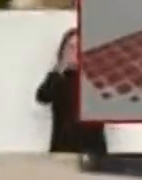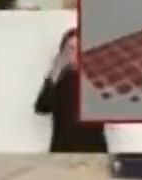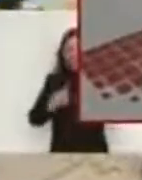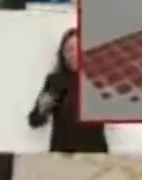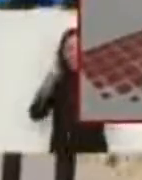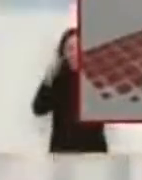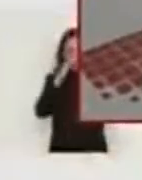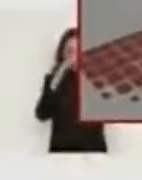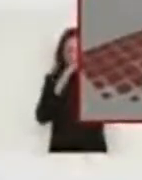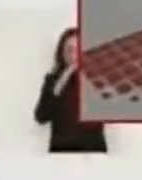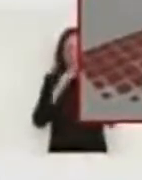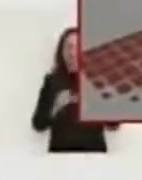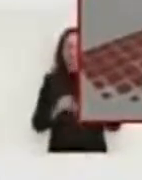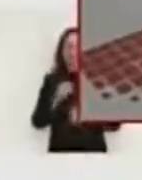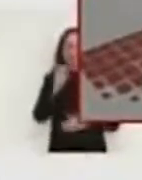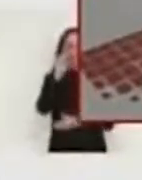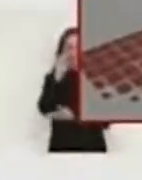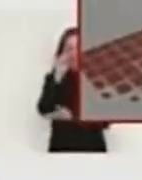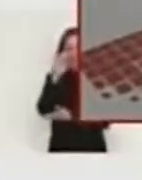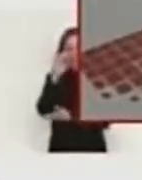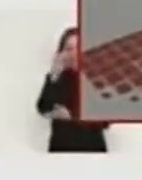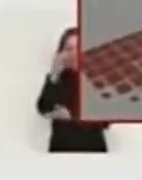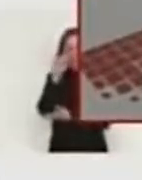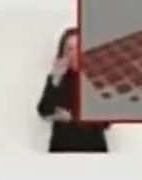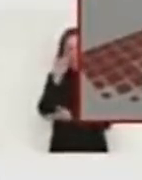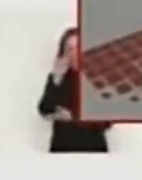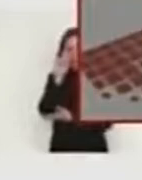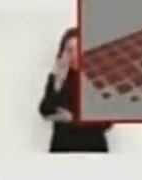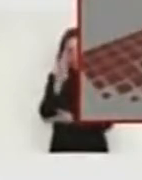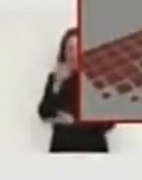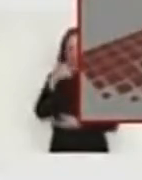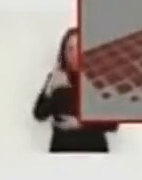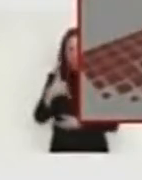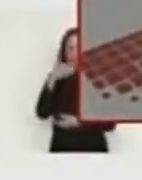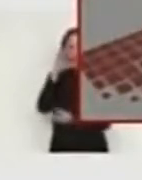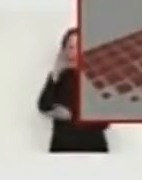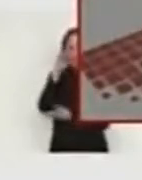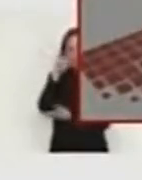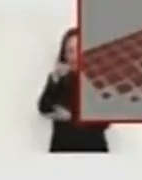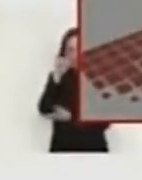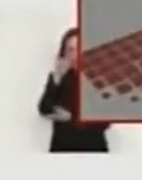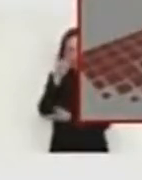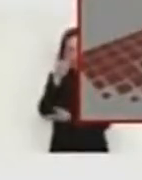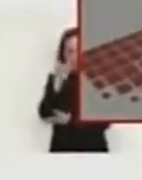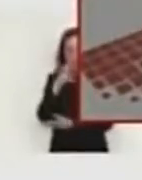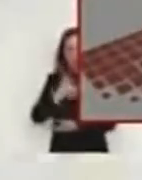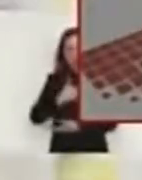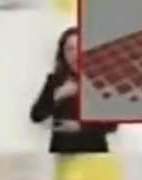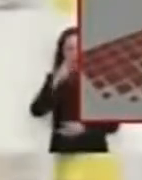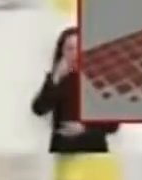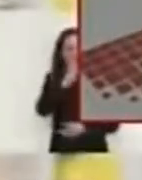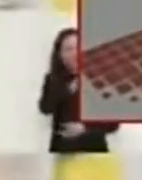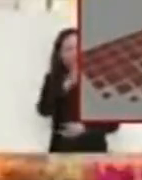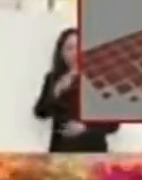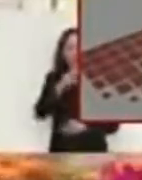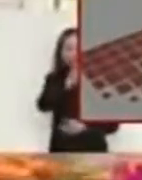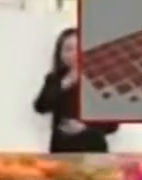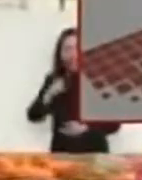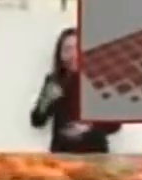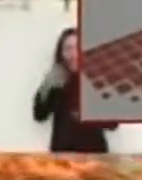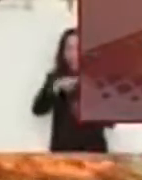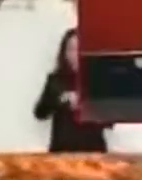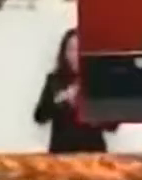con principalmente una coordinación entre órdenes de gobierno, que sin duda alguna es esencial para hacer. ¿Y